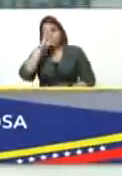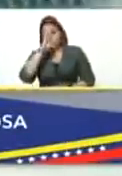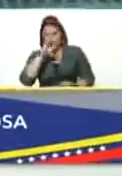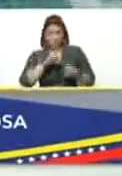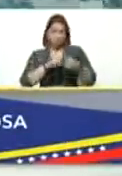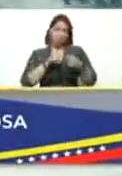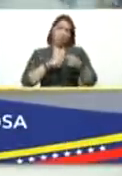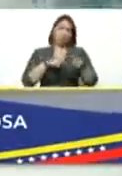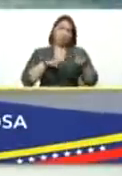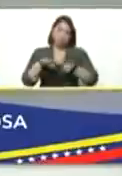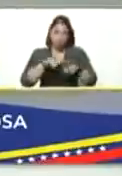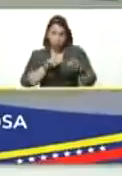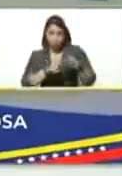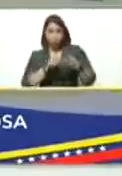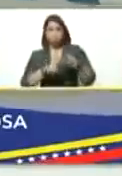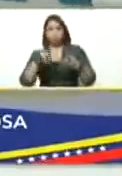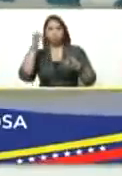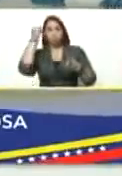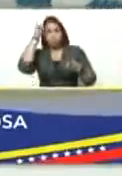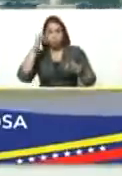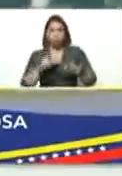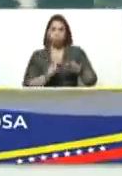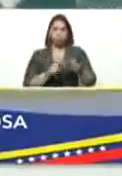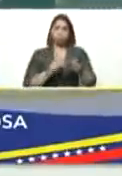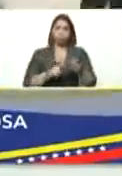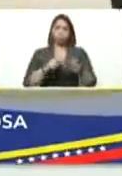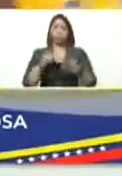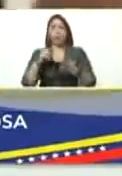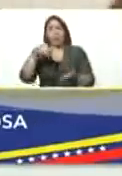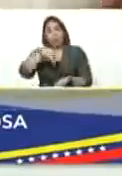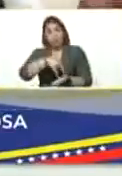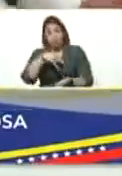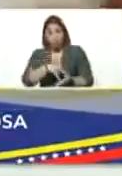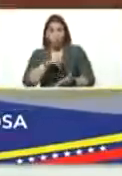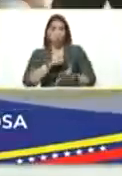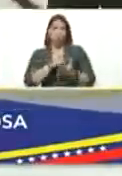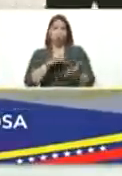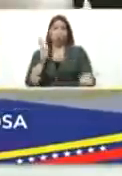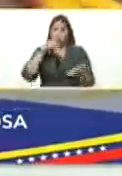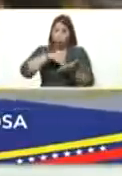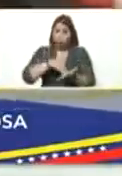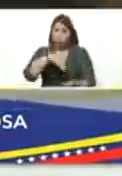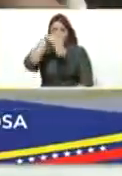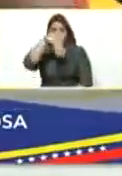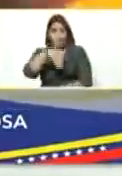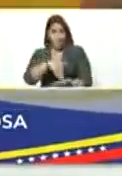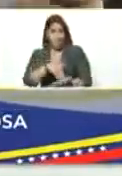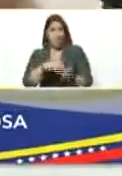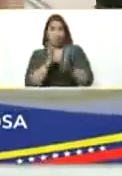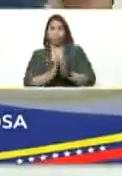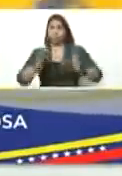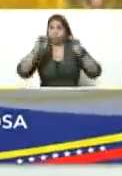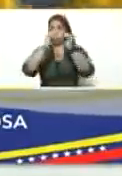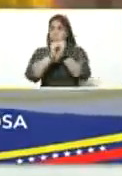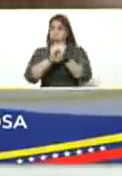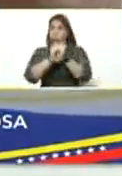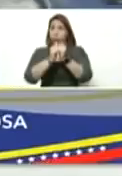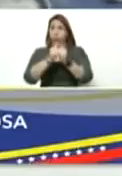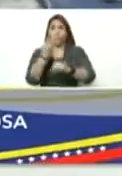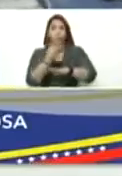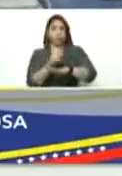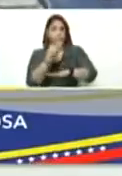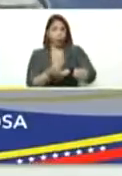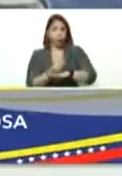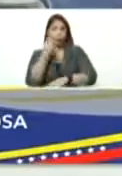como es Cojede, como es Yaracuy, como es Carabobo, como es Aragua, como es Miranda, como es Anzuategui, como es Monagas, como